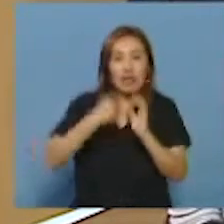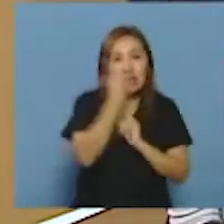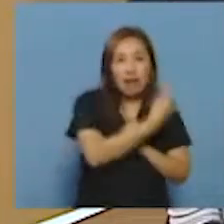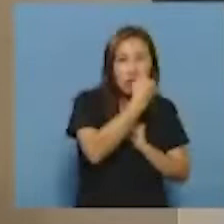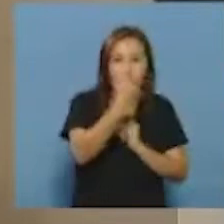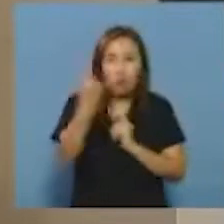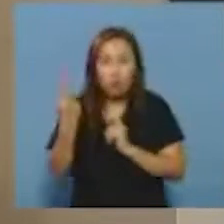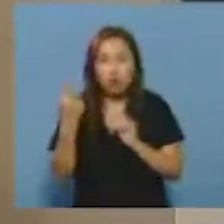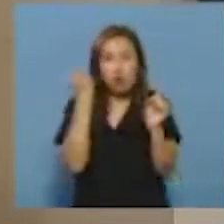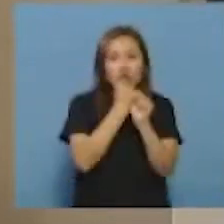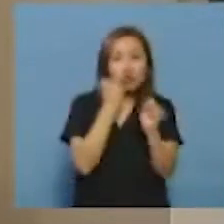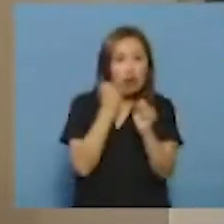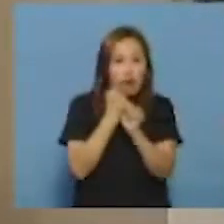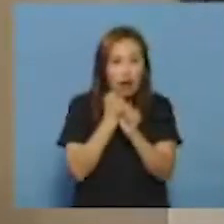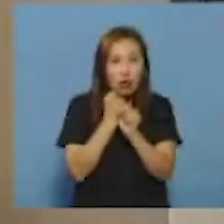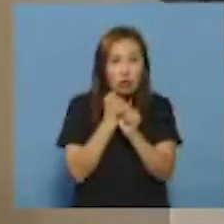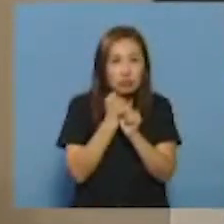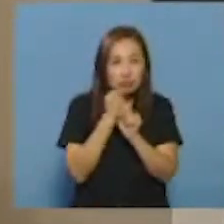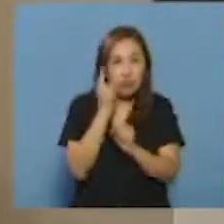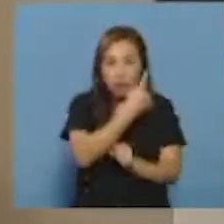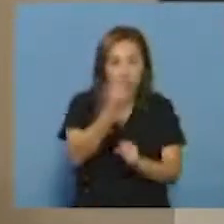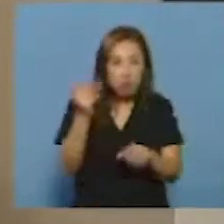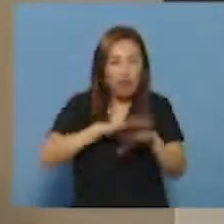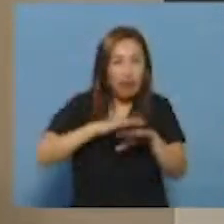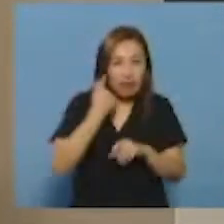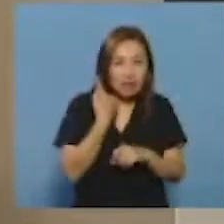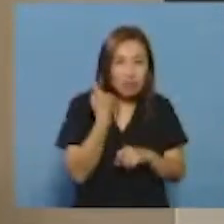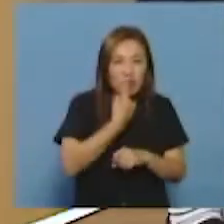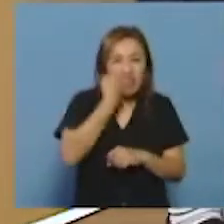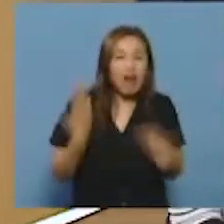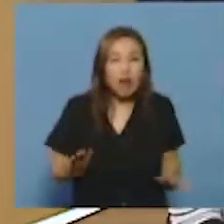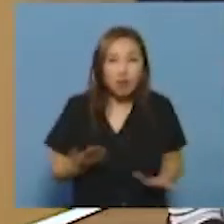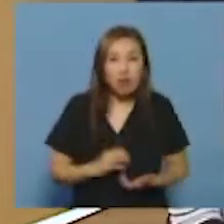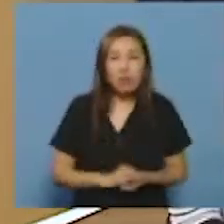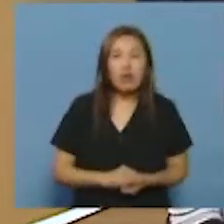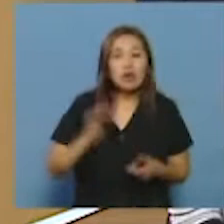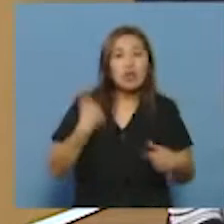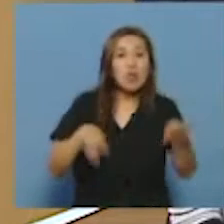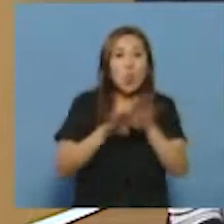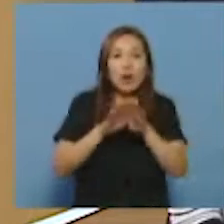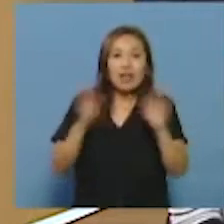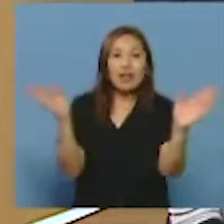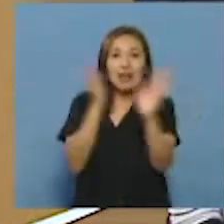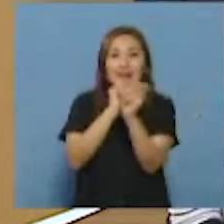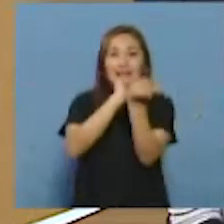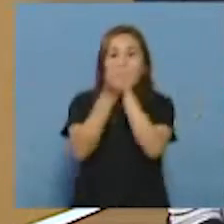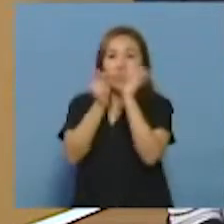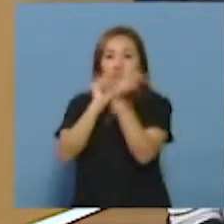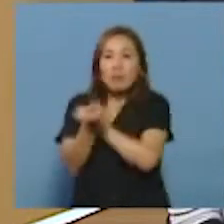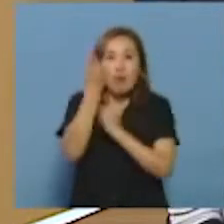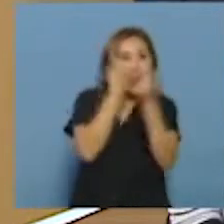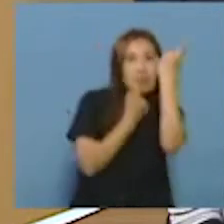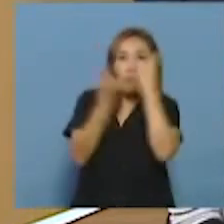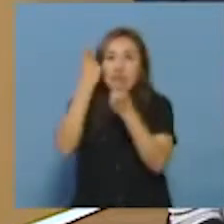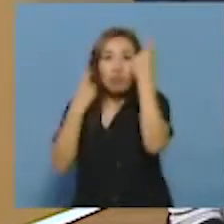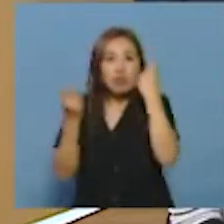tiene un trabajo, digamos, destinado, una tarea. Sí, pero igual también nos vamos turnando un poquito, vamos aprendiendo de